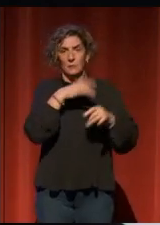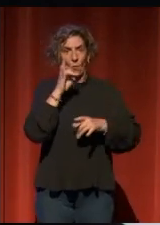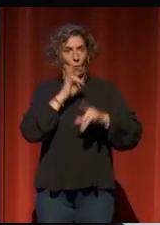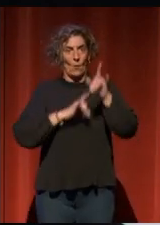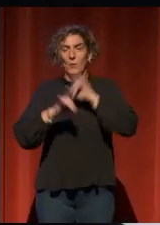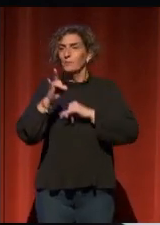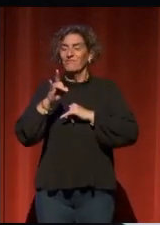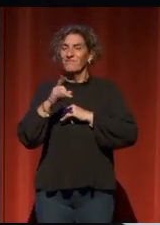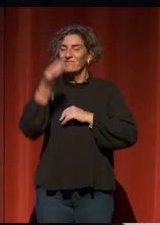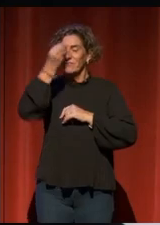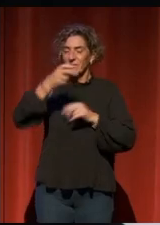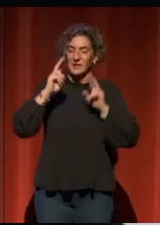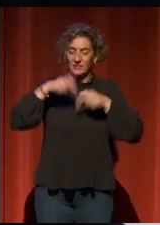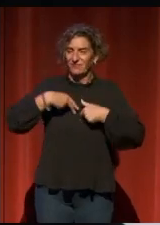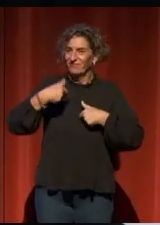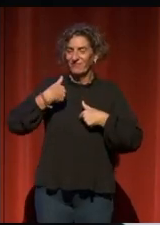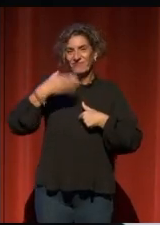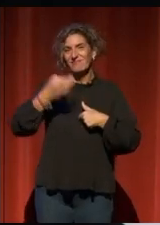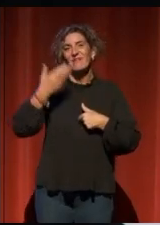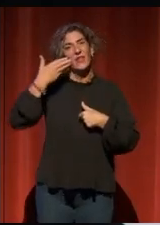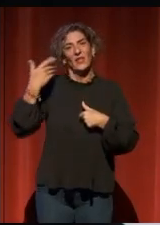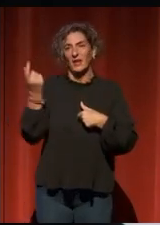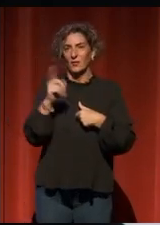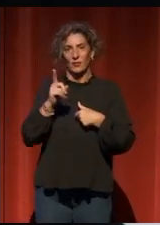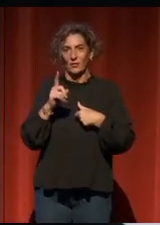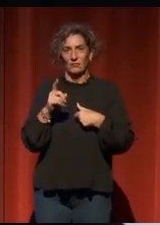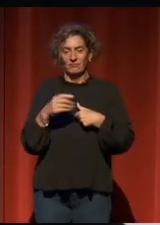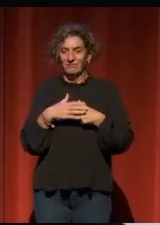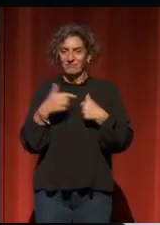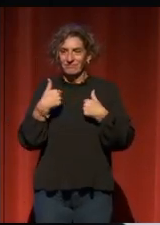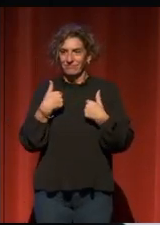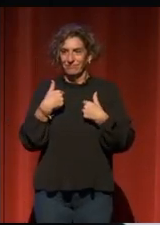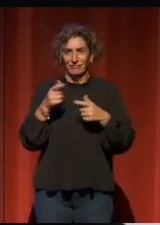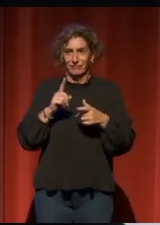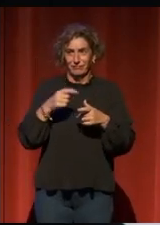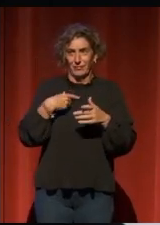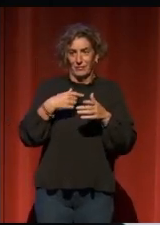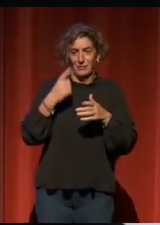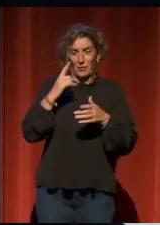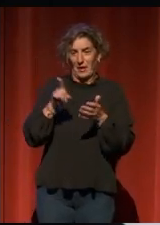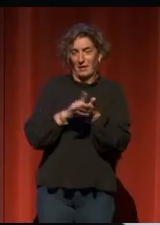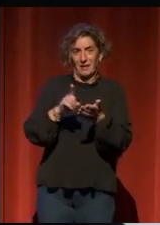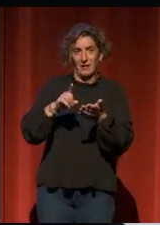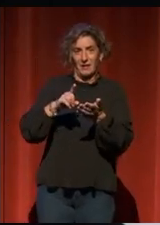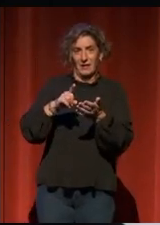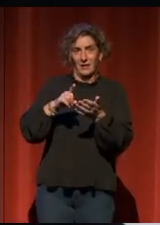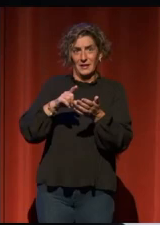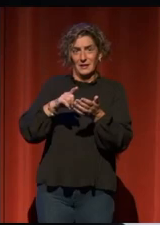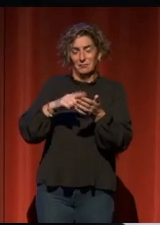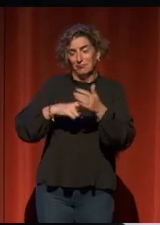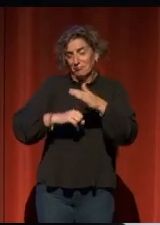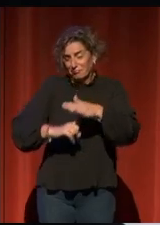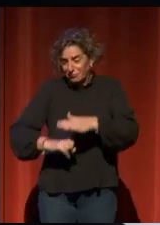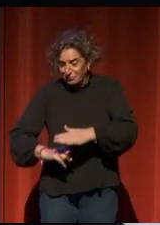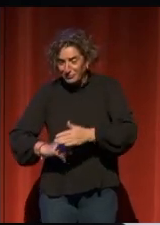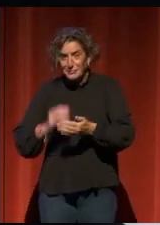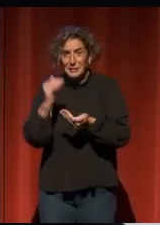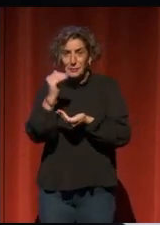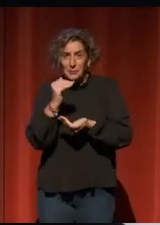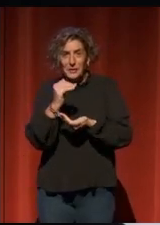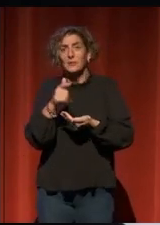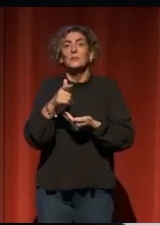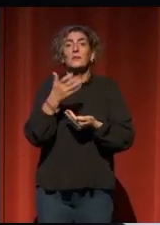sentía digno, casi de manera religiosa, de aquel caudal de impagable vida. Y si